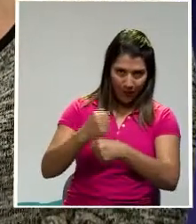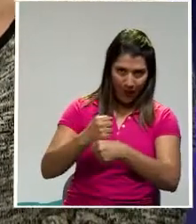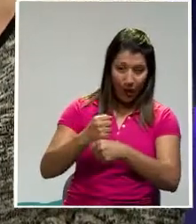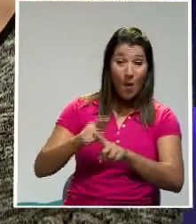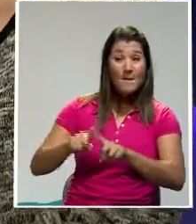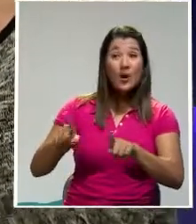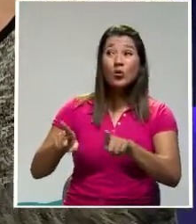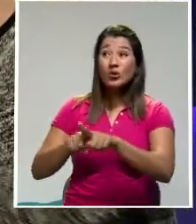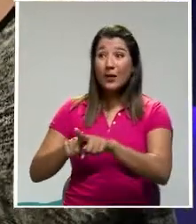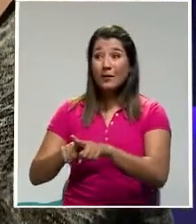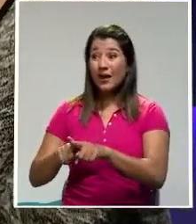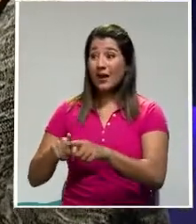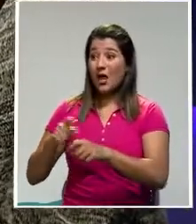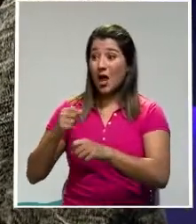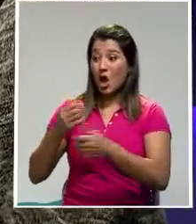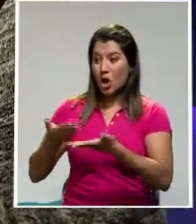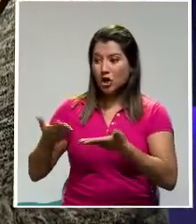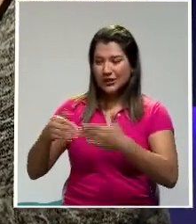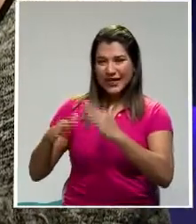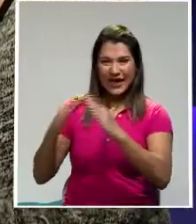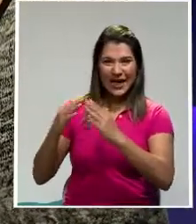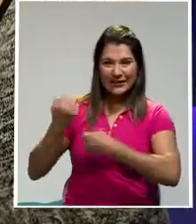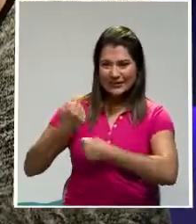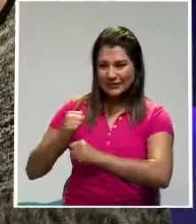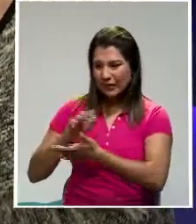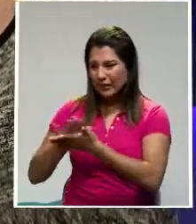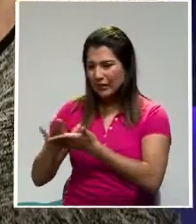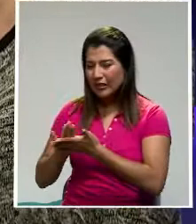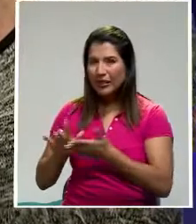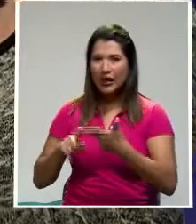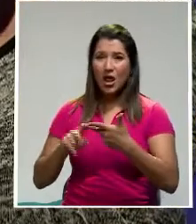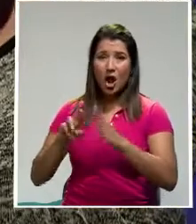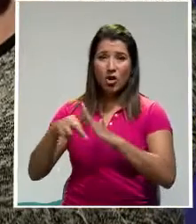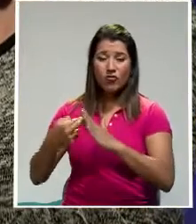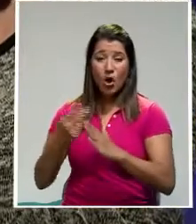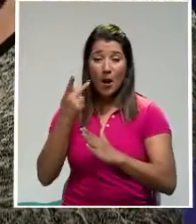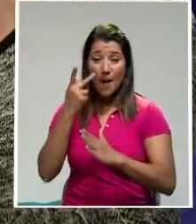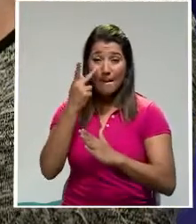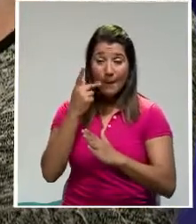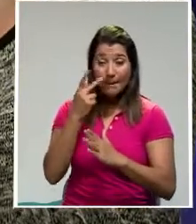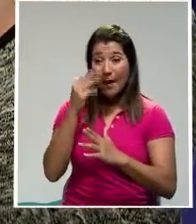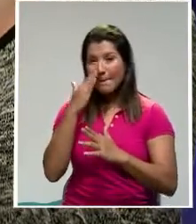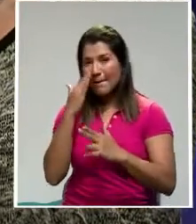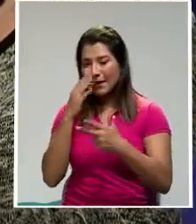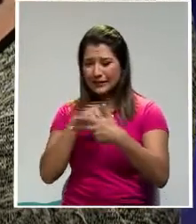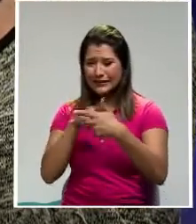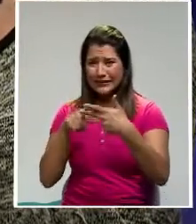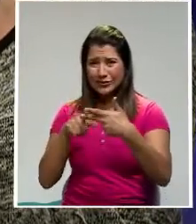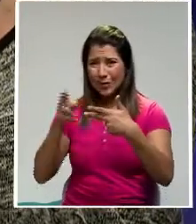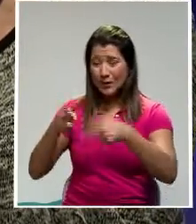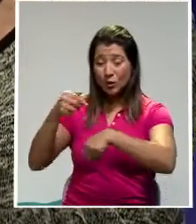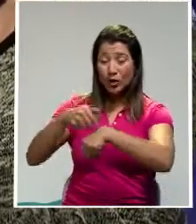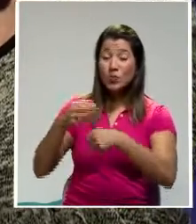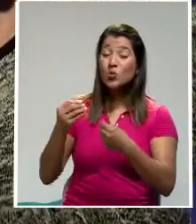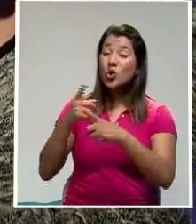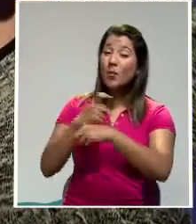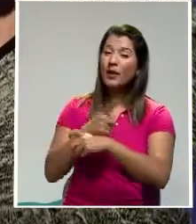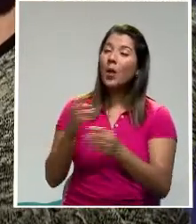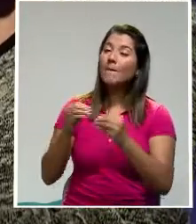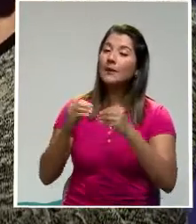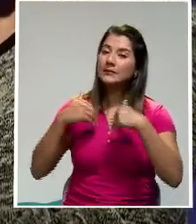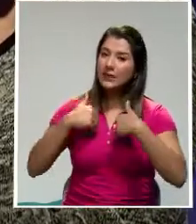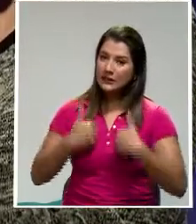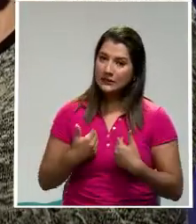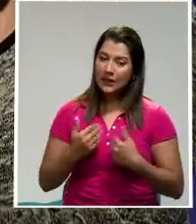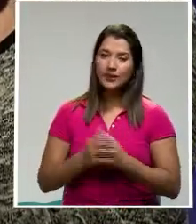las labores de la casa, el papel de papá, mamá, etcétera. Eso ha sido muy complicado y mucho más cansado.